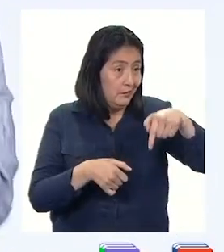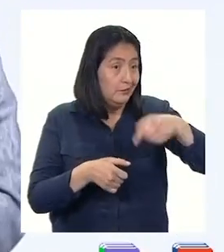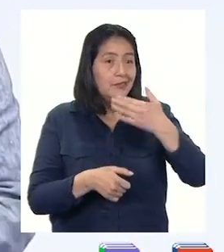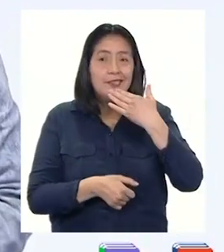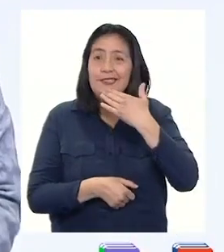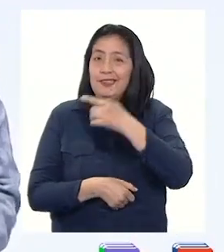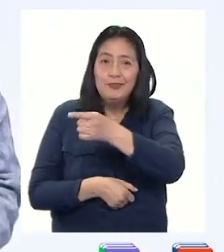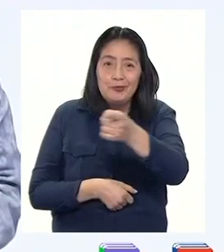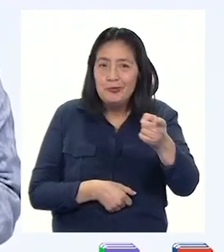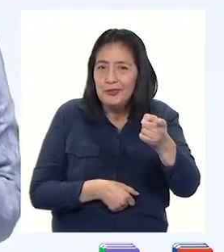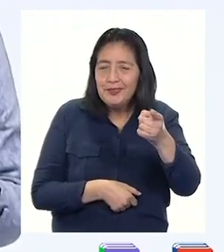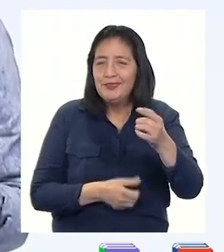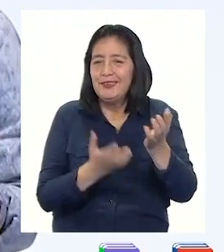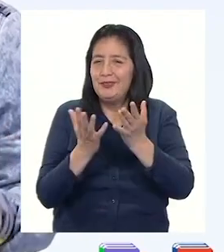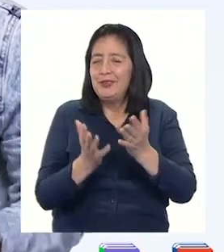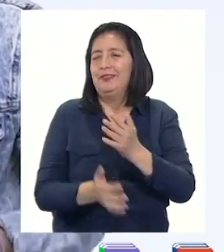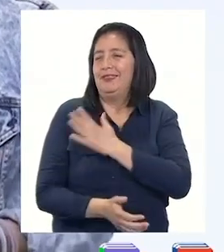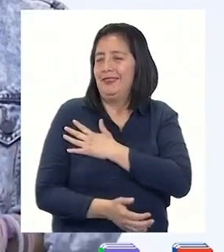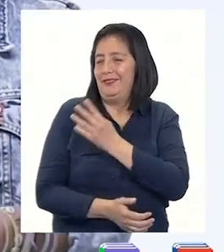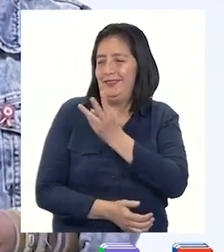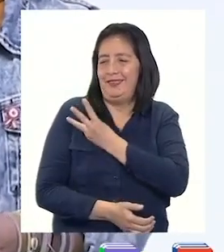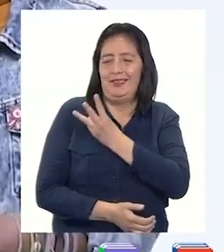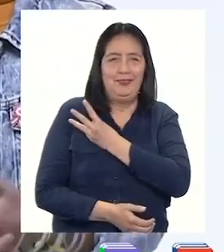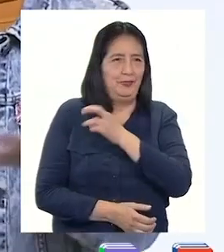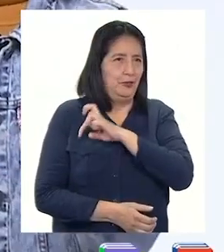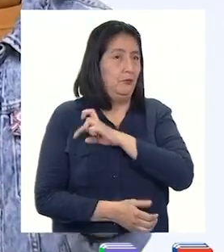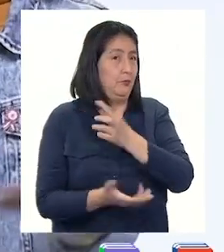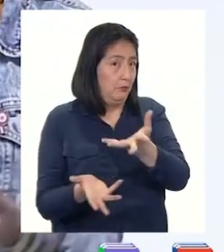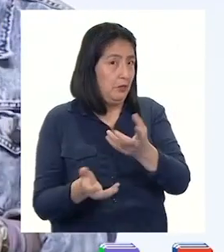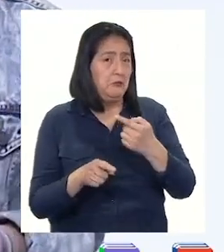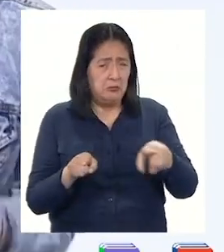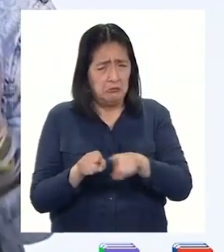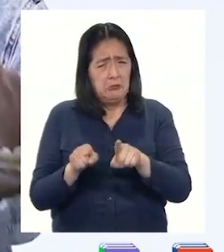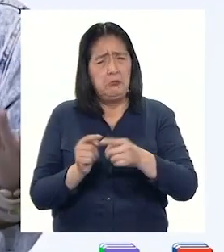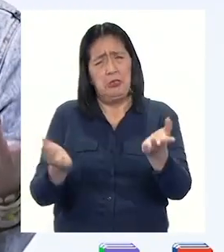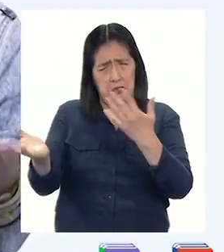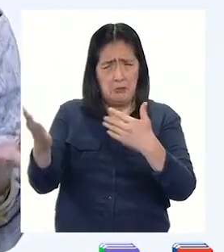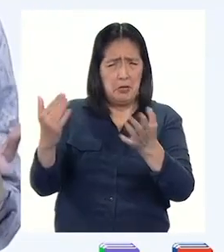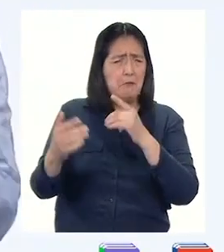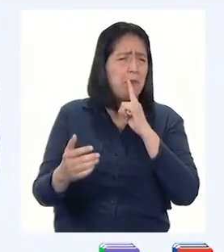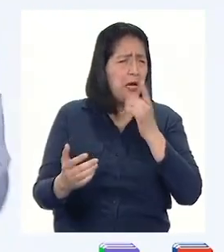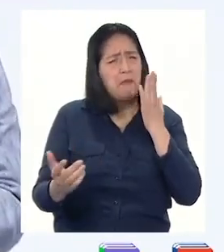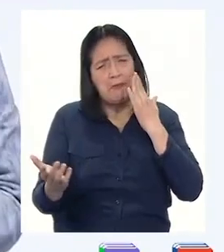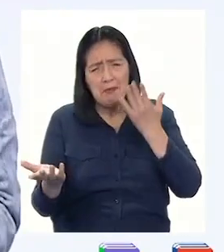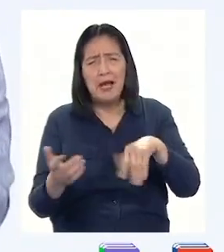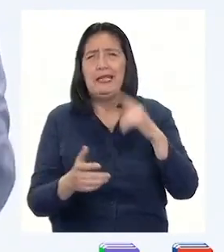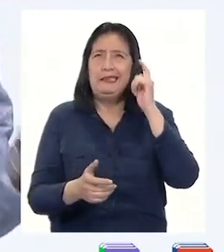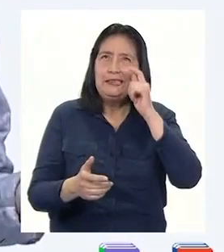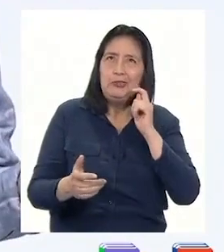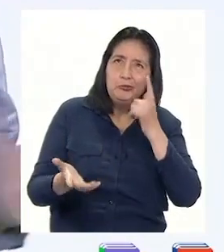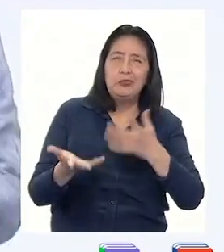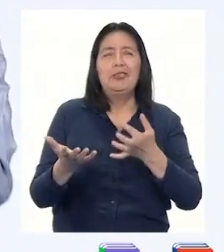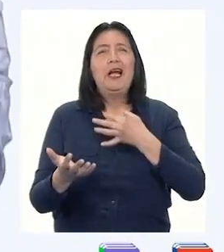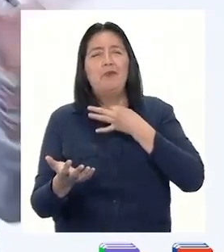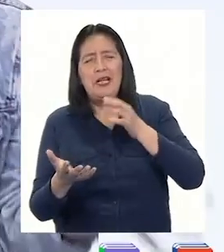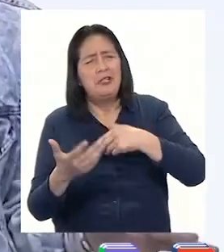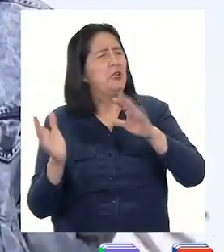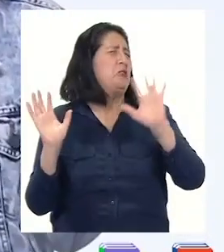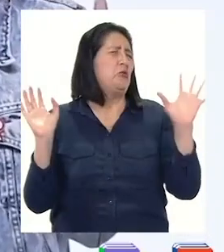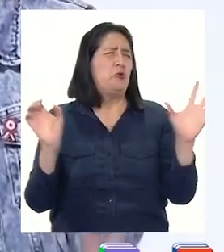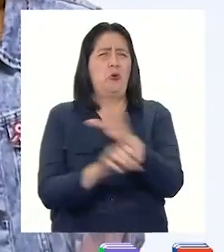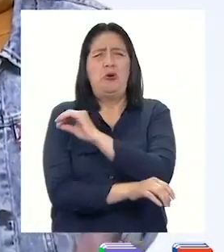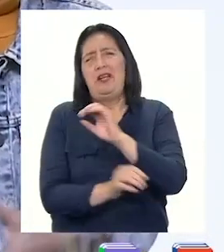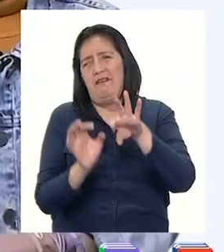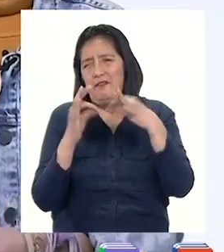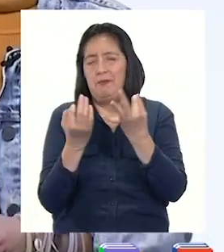está dirigido para ustedes, estudiantes de quinto y sexto grado de primaria, pero también pueden llamar a su papá, a su mamá, a sus tíos, a sus abuelos, a toda la